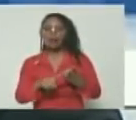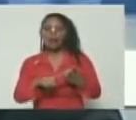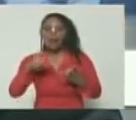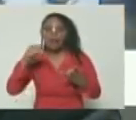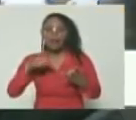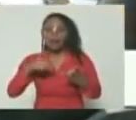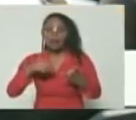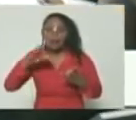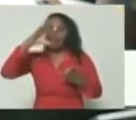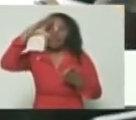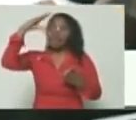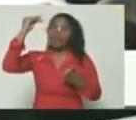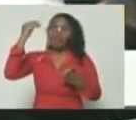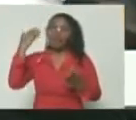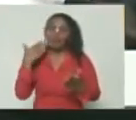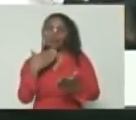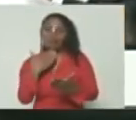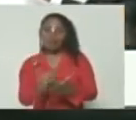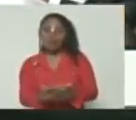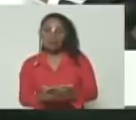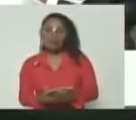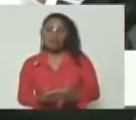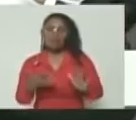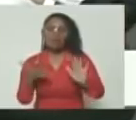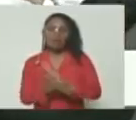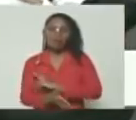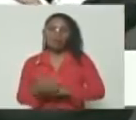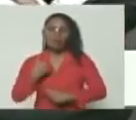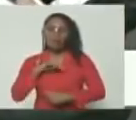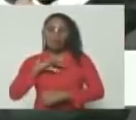Dios, logramos.